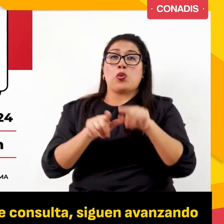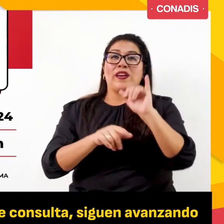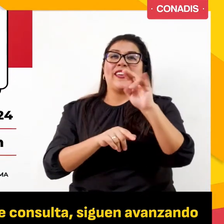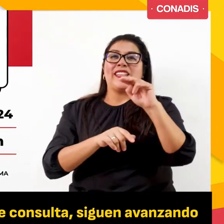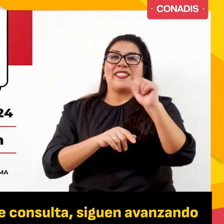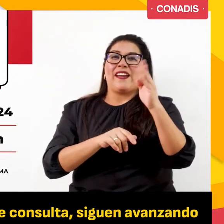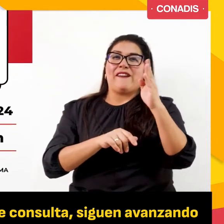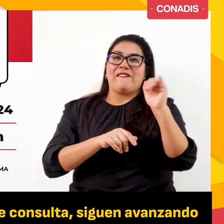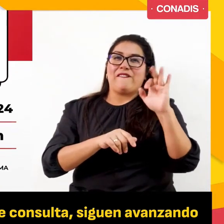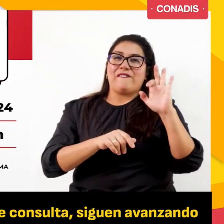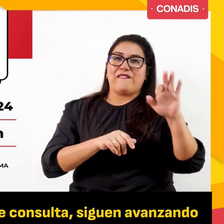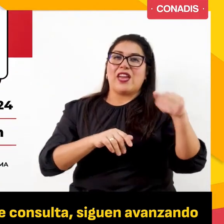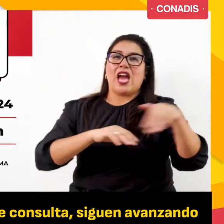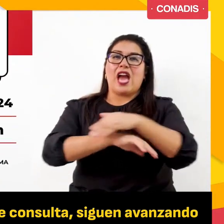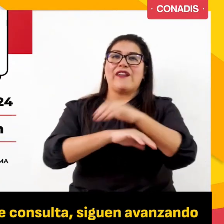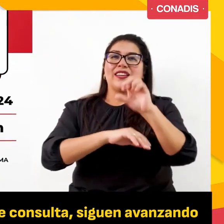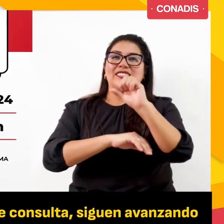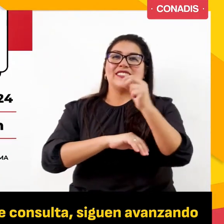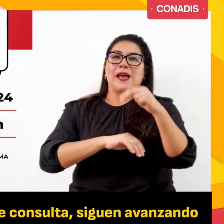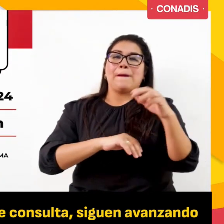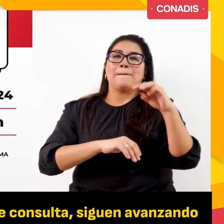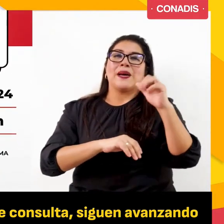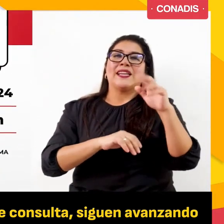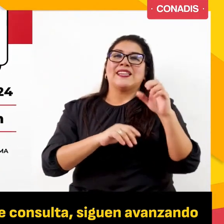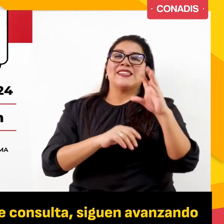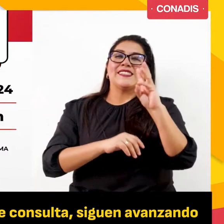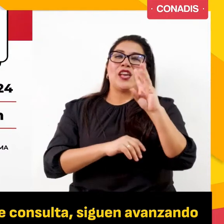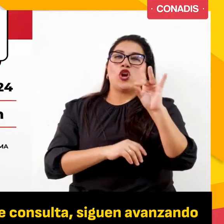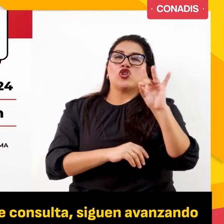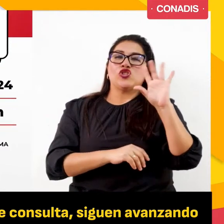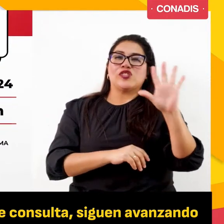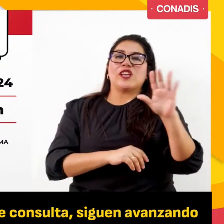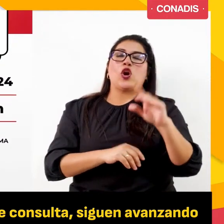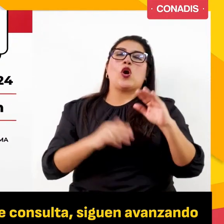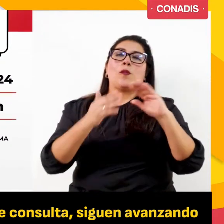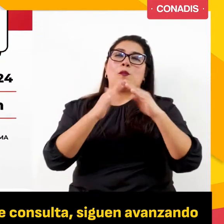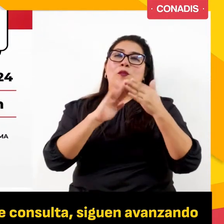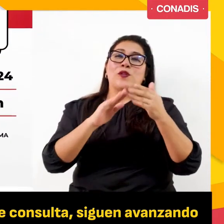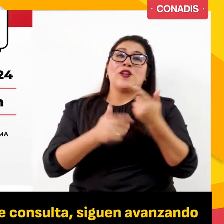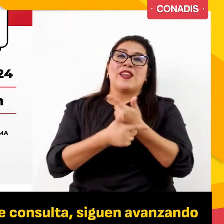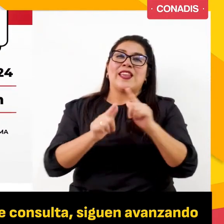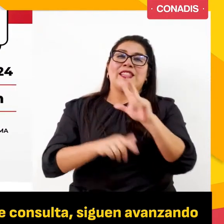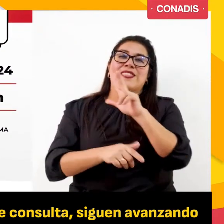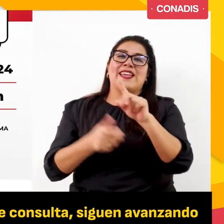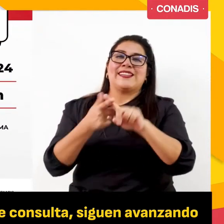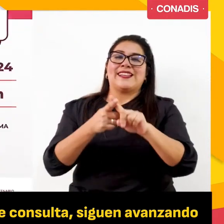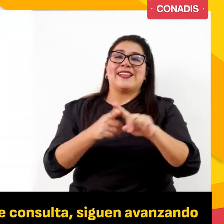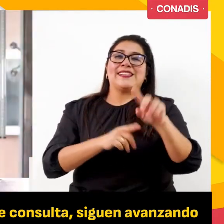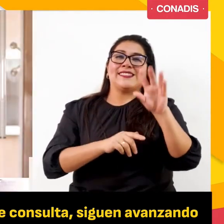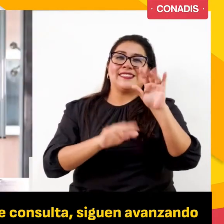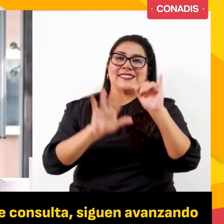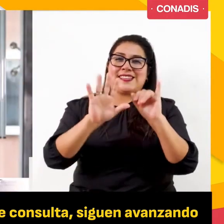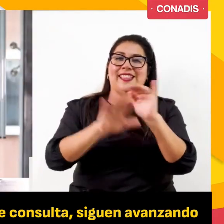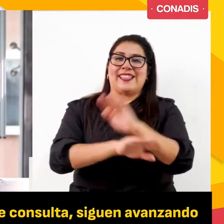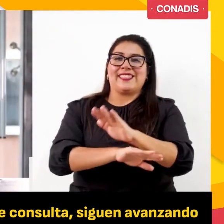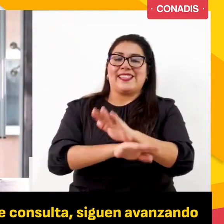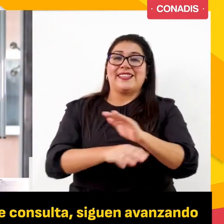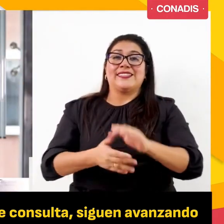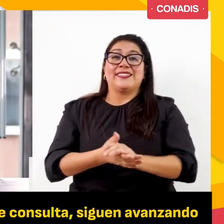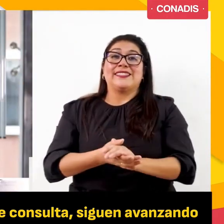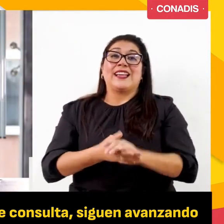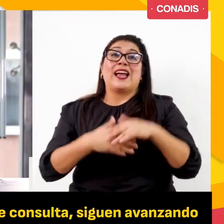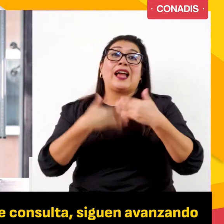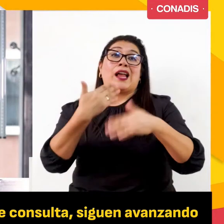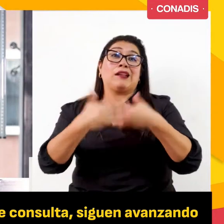auditorio del INAVIP, ubicado en la avenida San Martín 685, Pueblo Libre, en el horario de 3 a 5 de la tarde. De otro